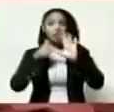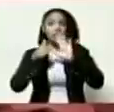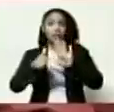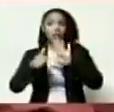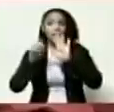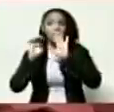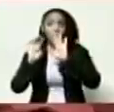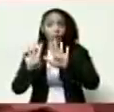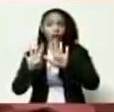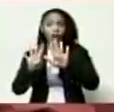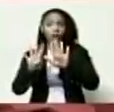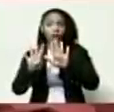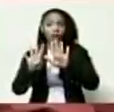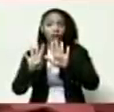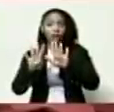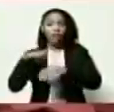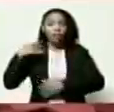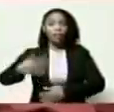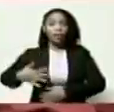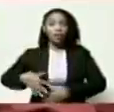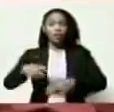669 derechos de palabra.